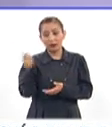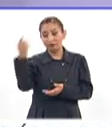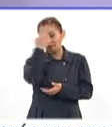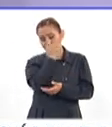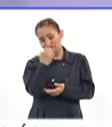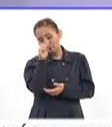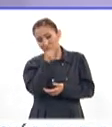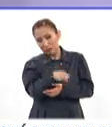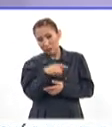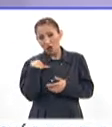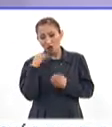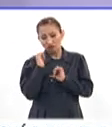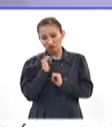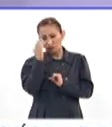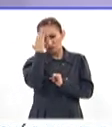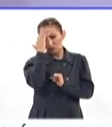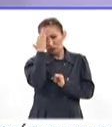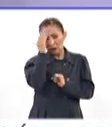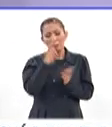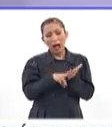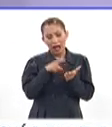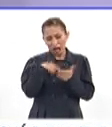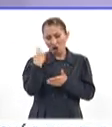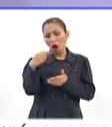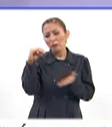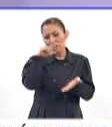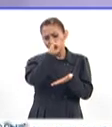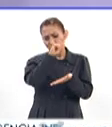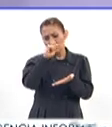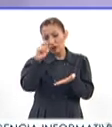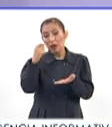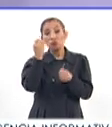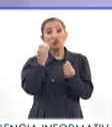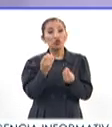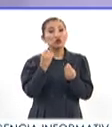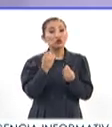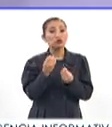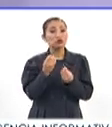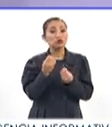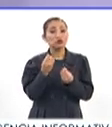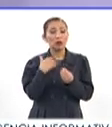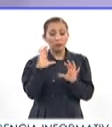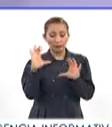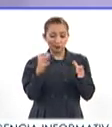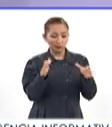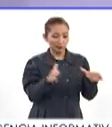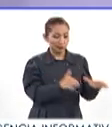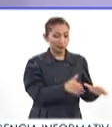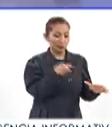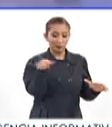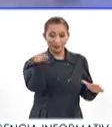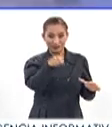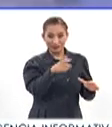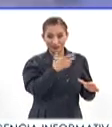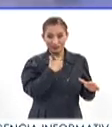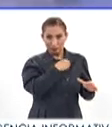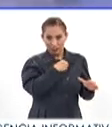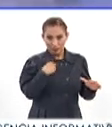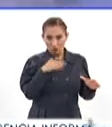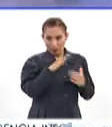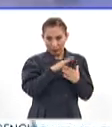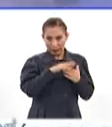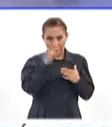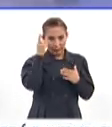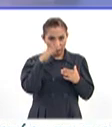criterios de la propia autoridad nacional, era válido. Muchos de ellos fueron clasificados por las y los integrantes de la